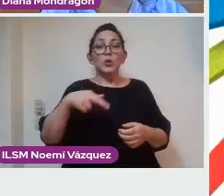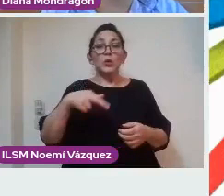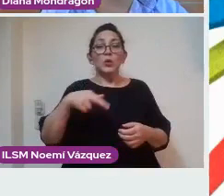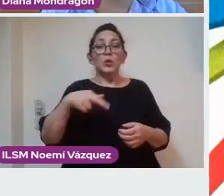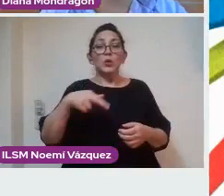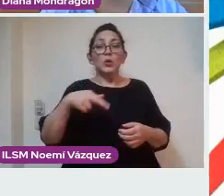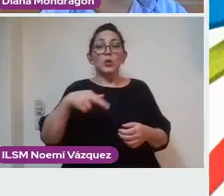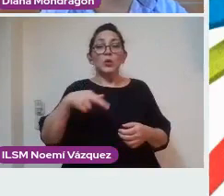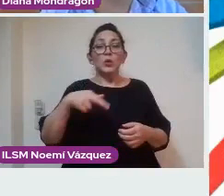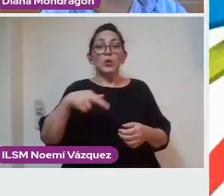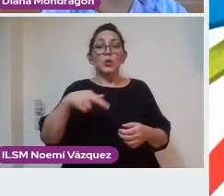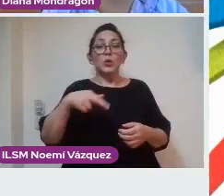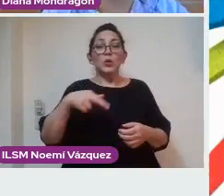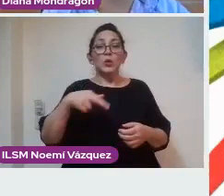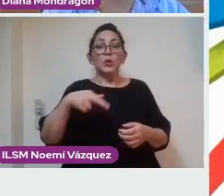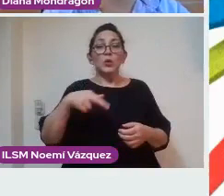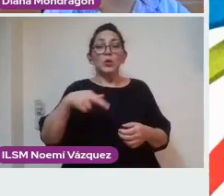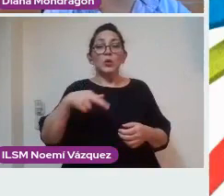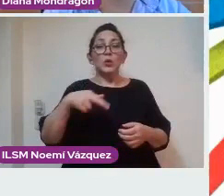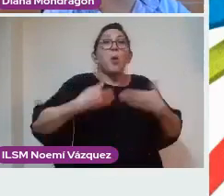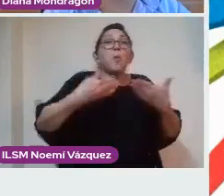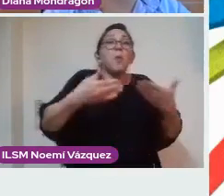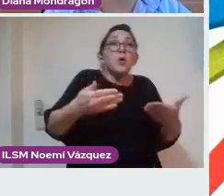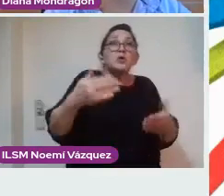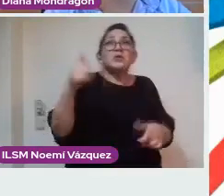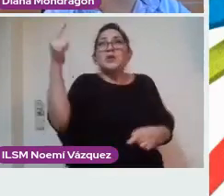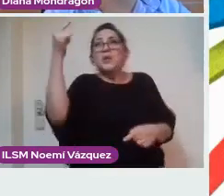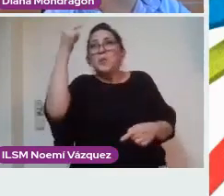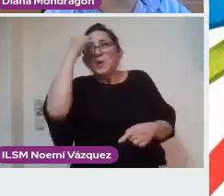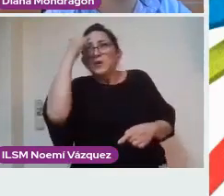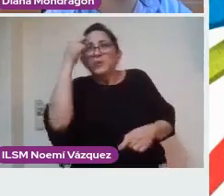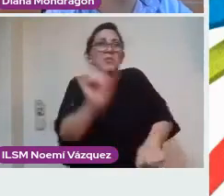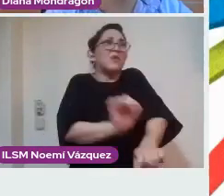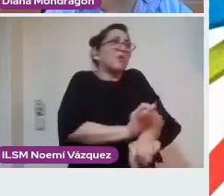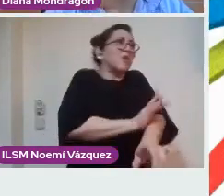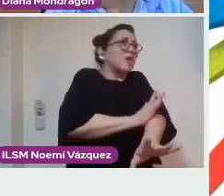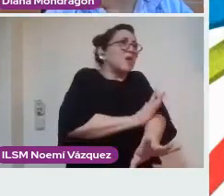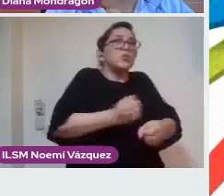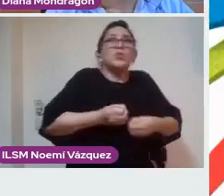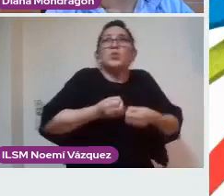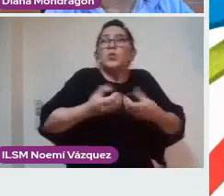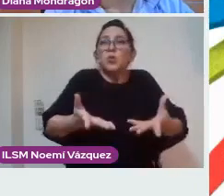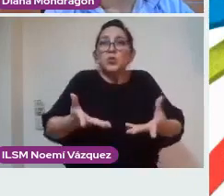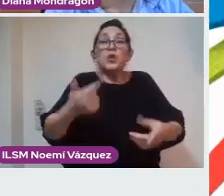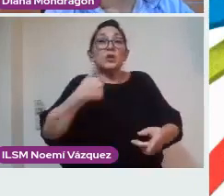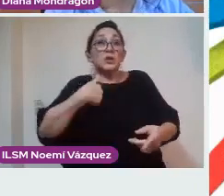nuestros pensamientos y emociones. Entonces, en la medida en la que nosotros tenemos claro